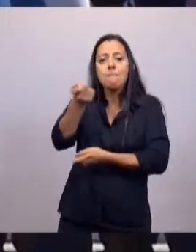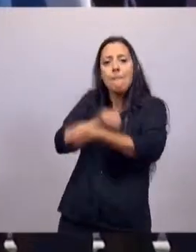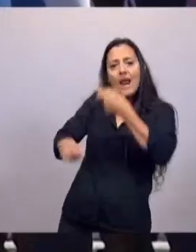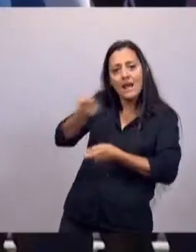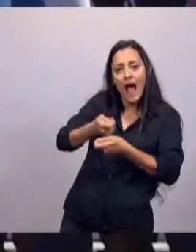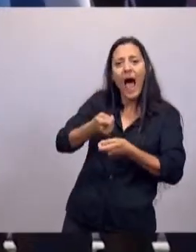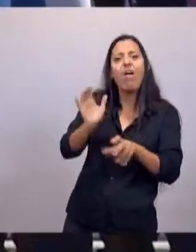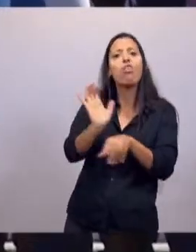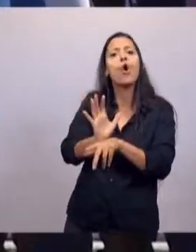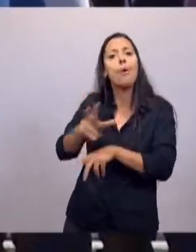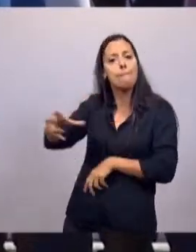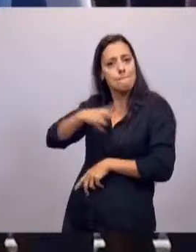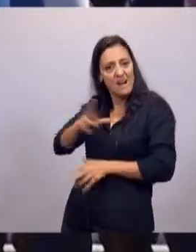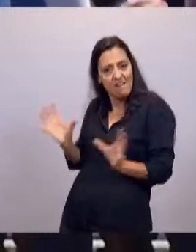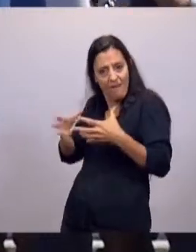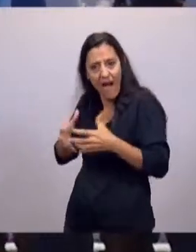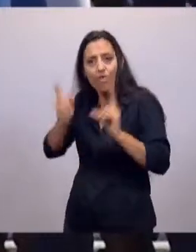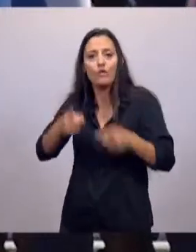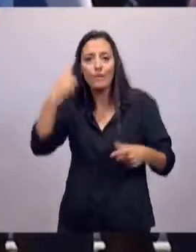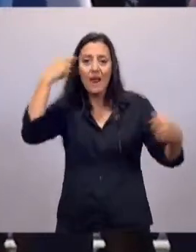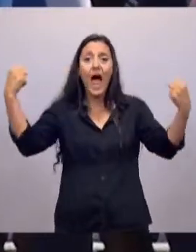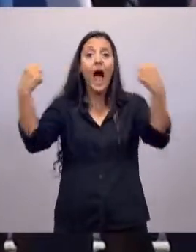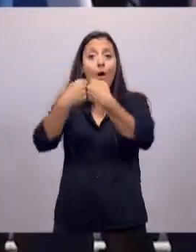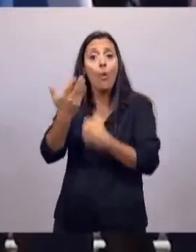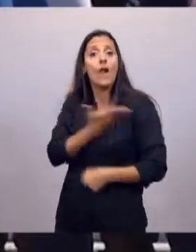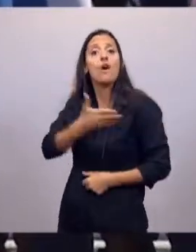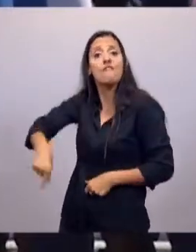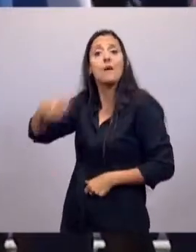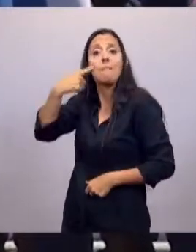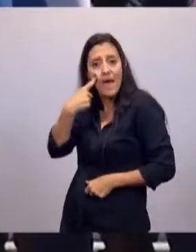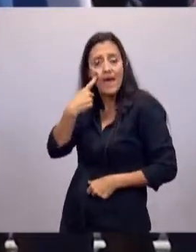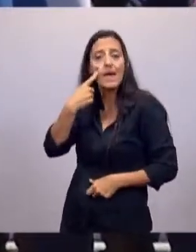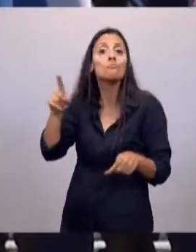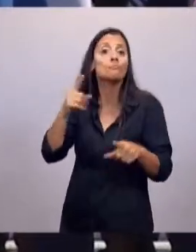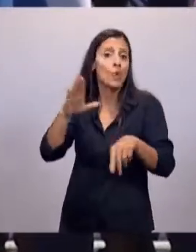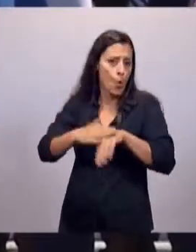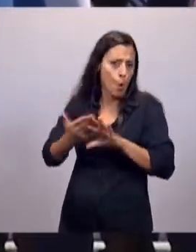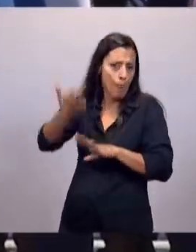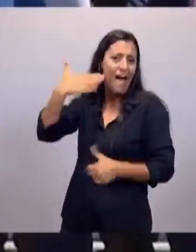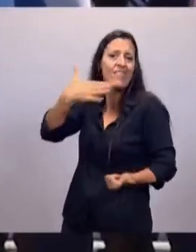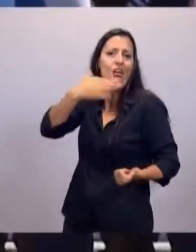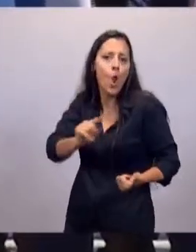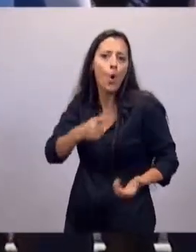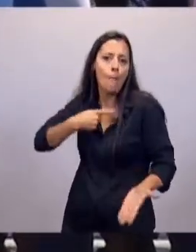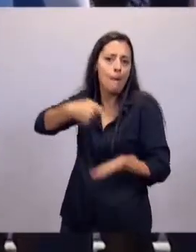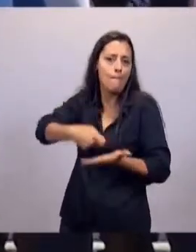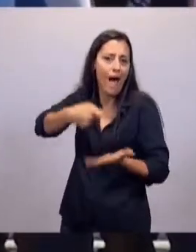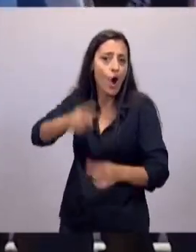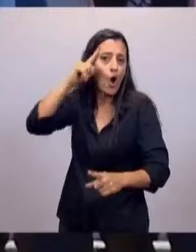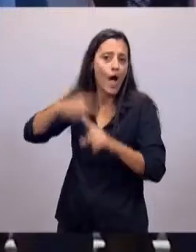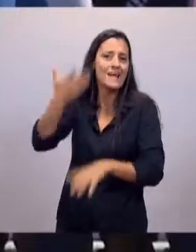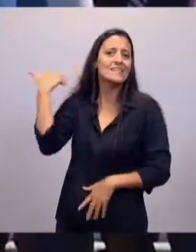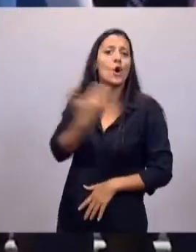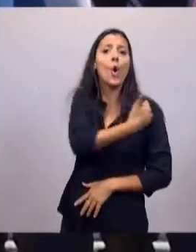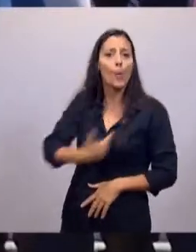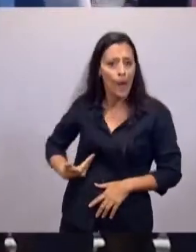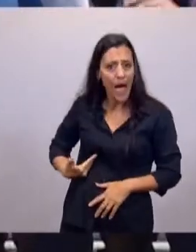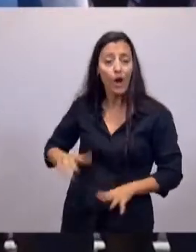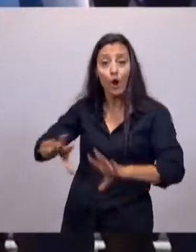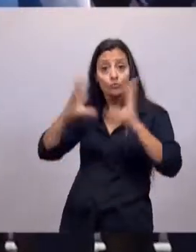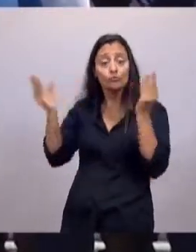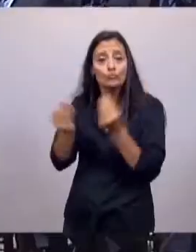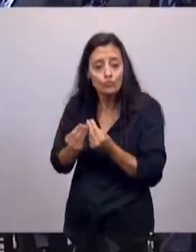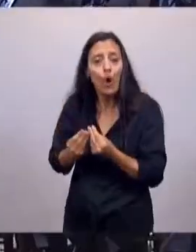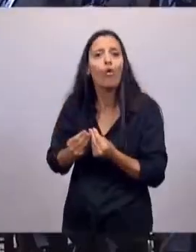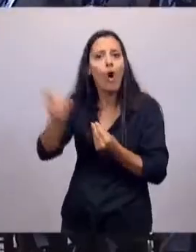financieros cerrados y el acuerdo con el FMI caído por los brutales incumplimientos del gobierno saliente, el